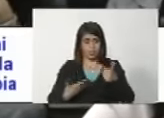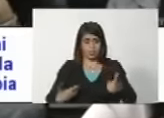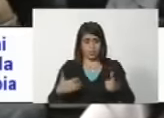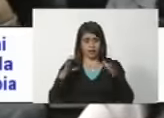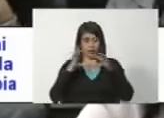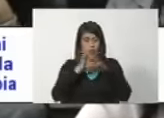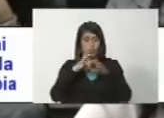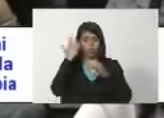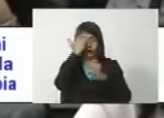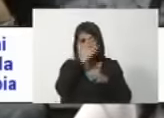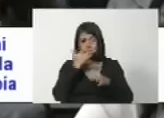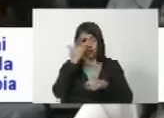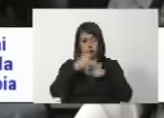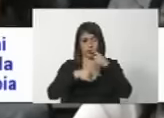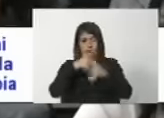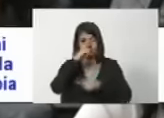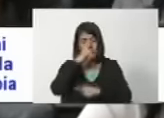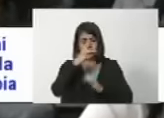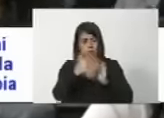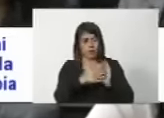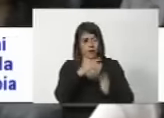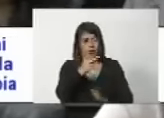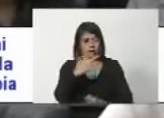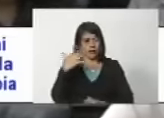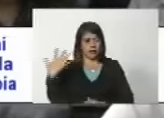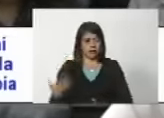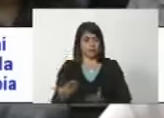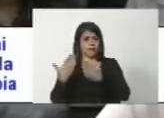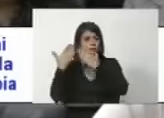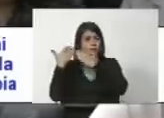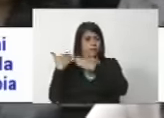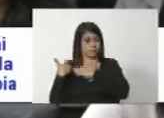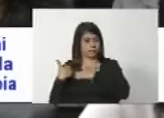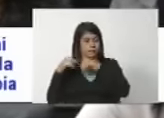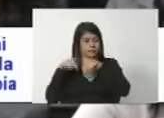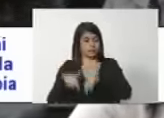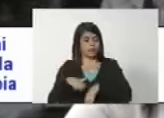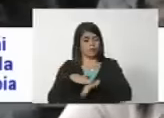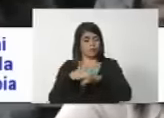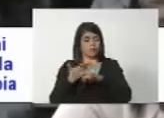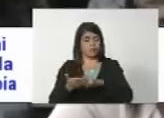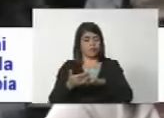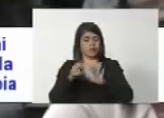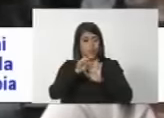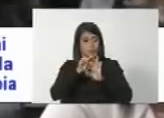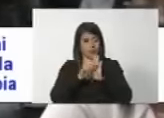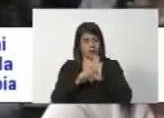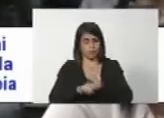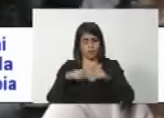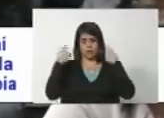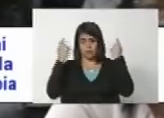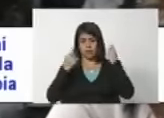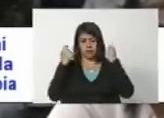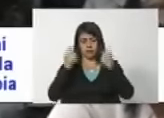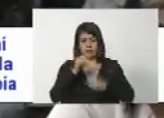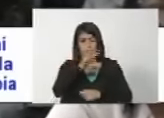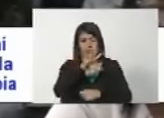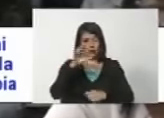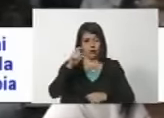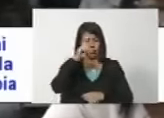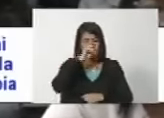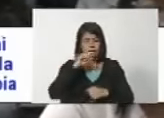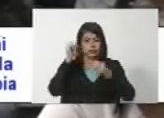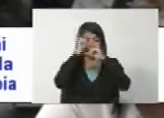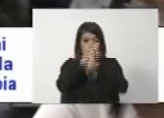Africana y el próximo año, en el 2025, asumirá en el marco de la celebración de los 50 años